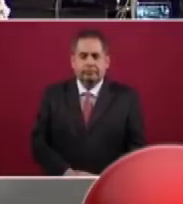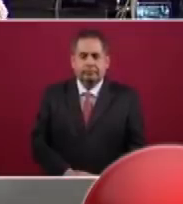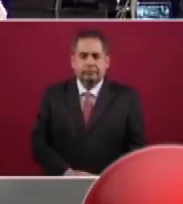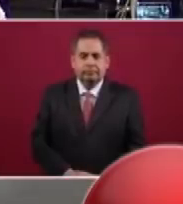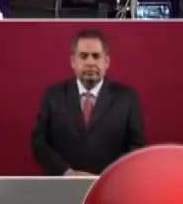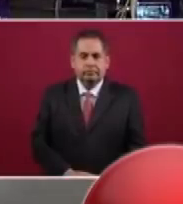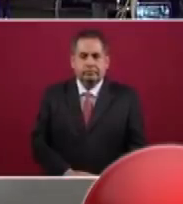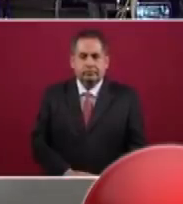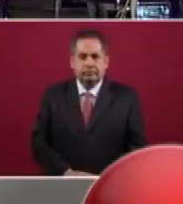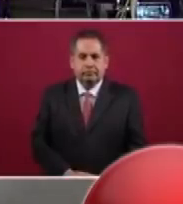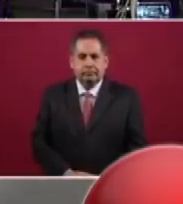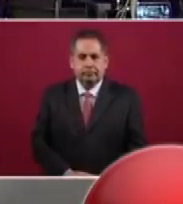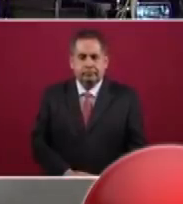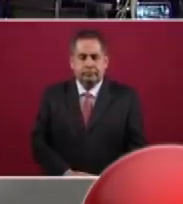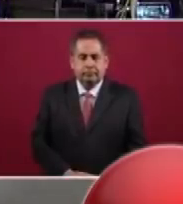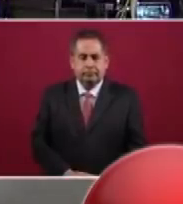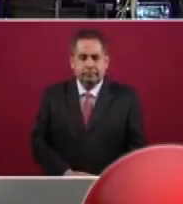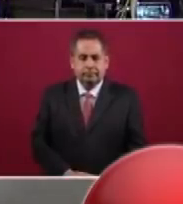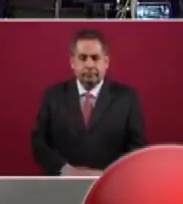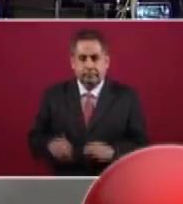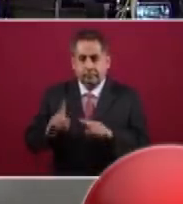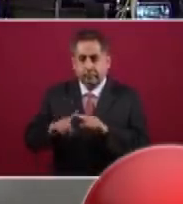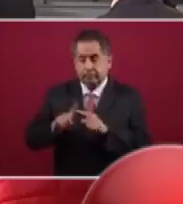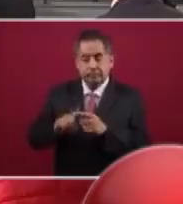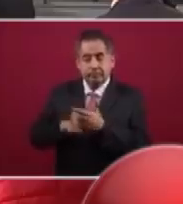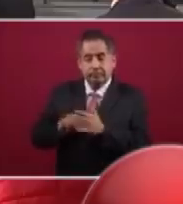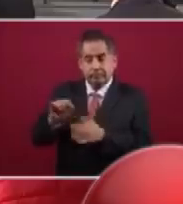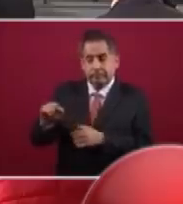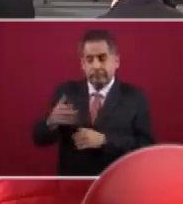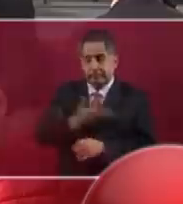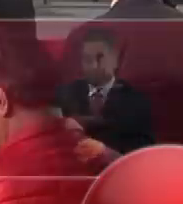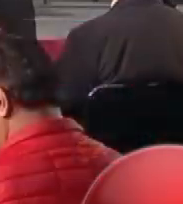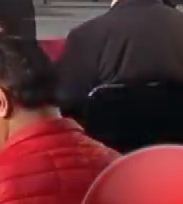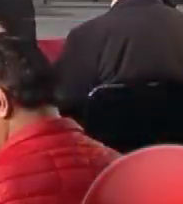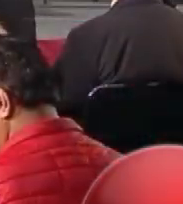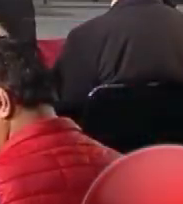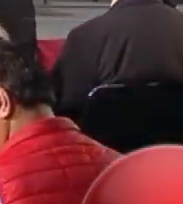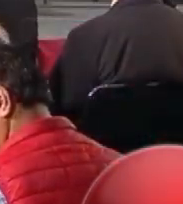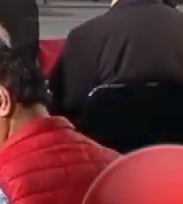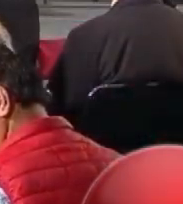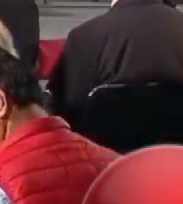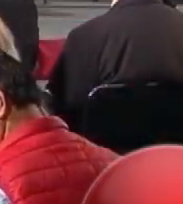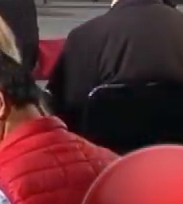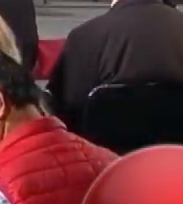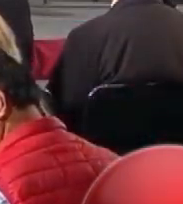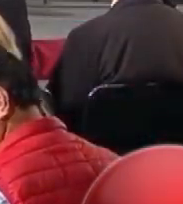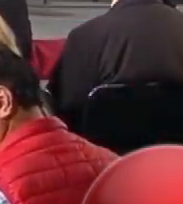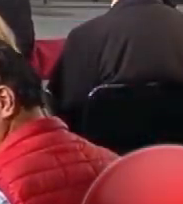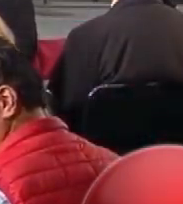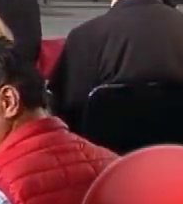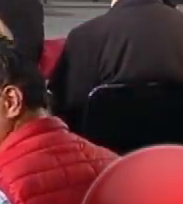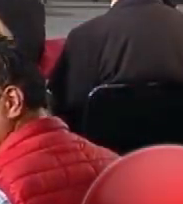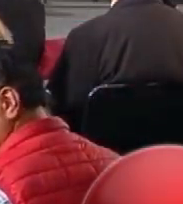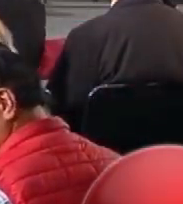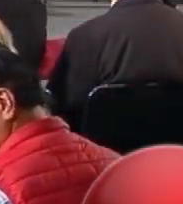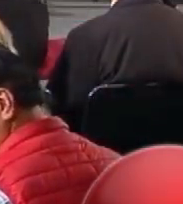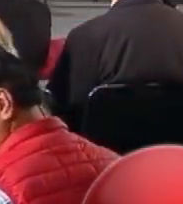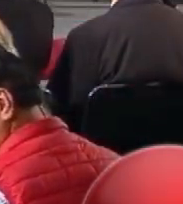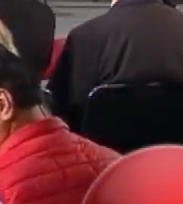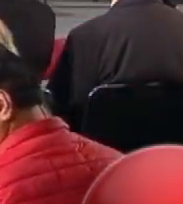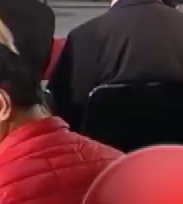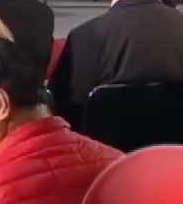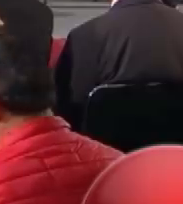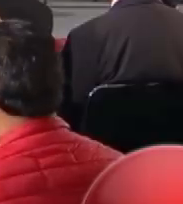Primero quisiera empezar con la aclaración. El presidente sí tiene afore, lo afiliamos aquí mismo hace algunos meses. Su afore es el